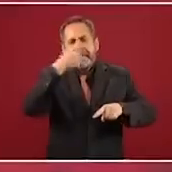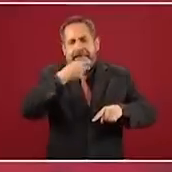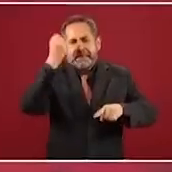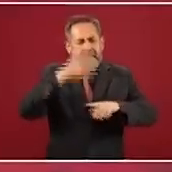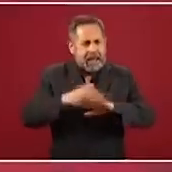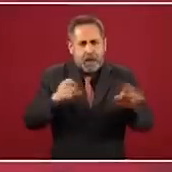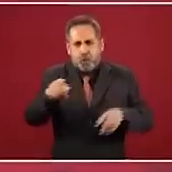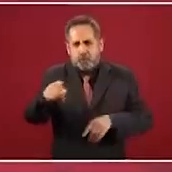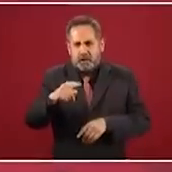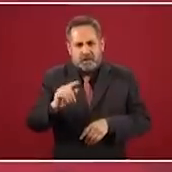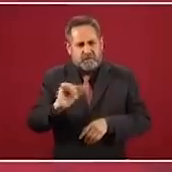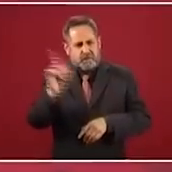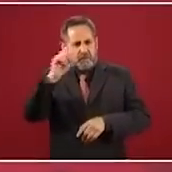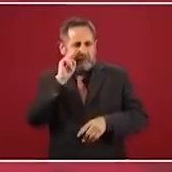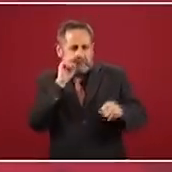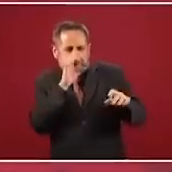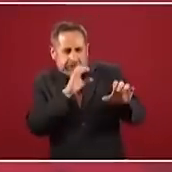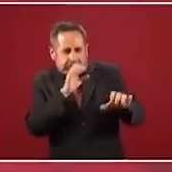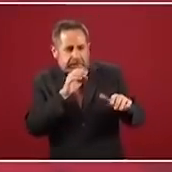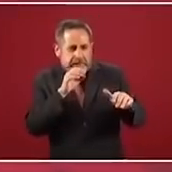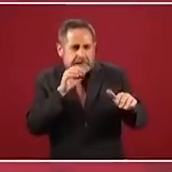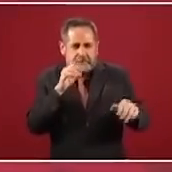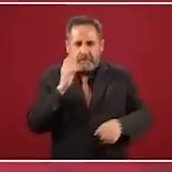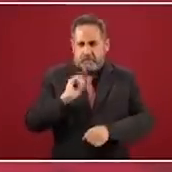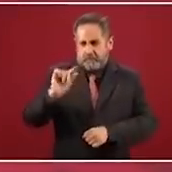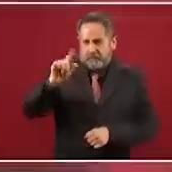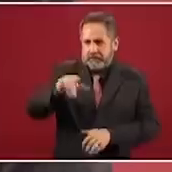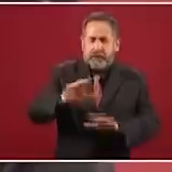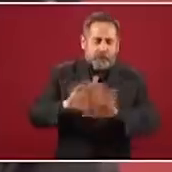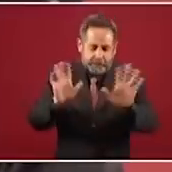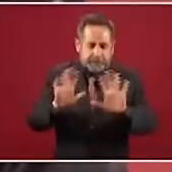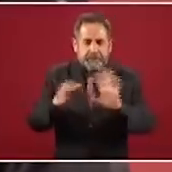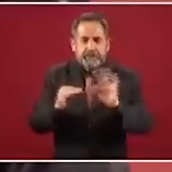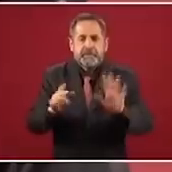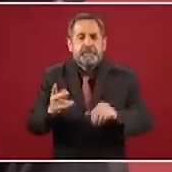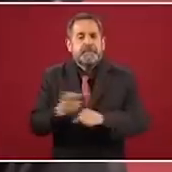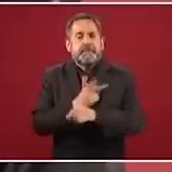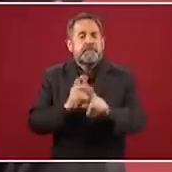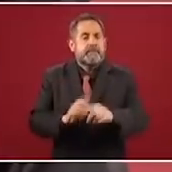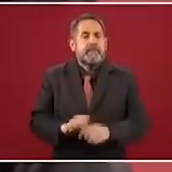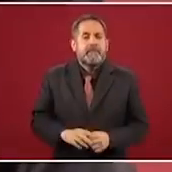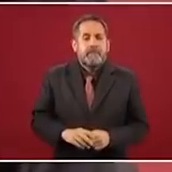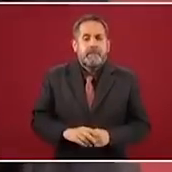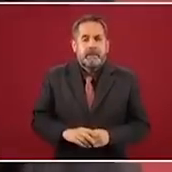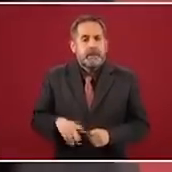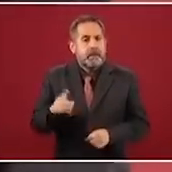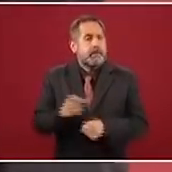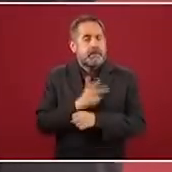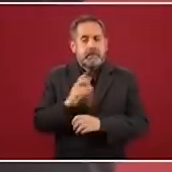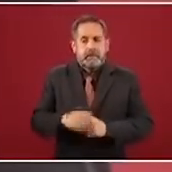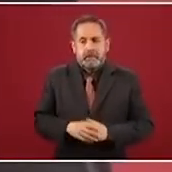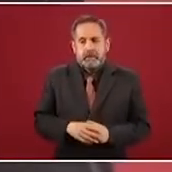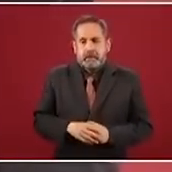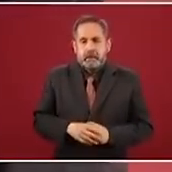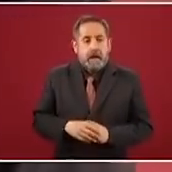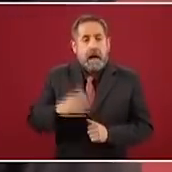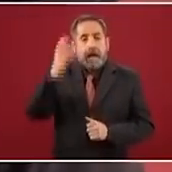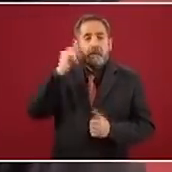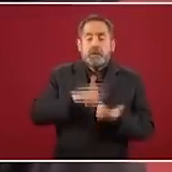Ustedes son mirones profesionales. Bueno, bueno, pero ¿qué pasaba? No se